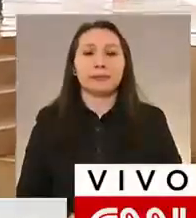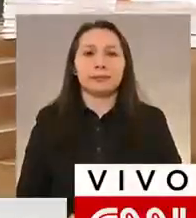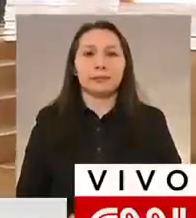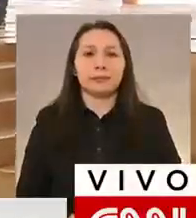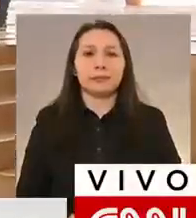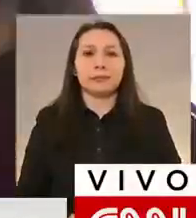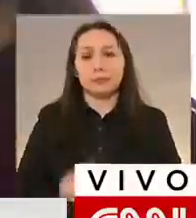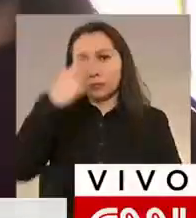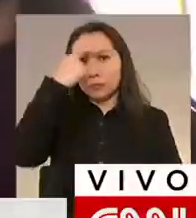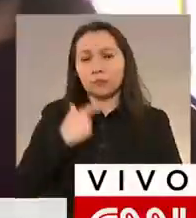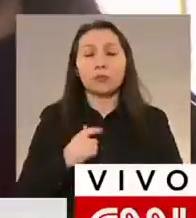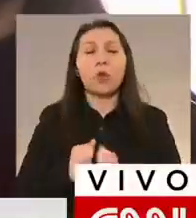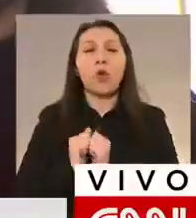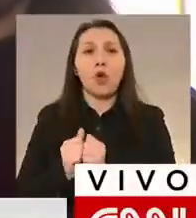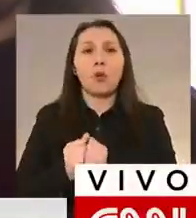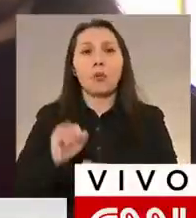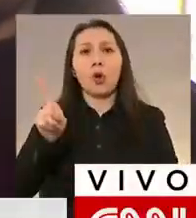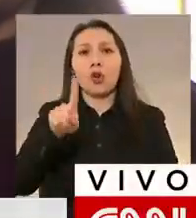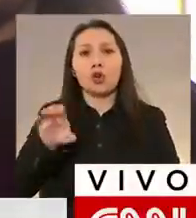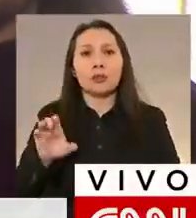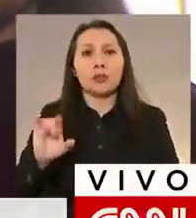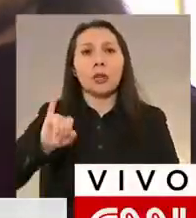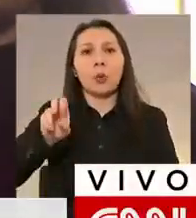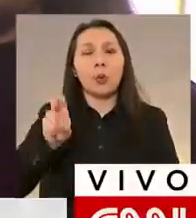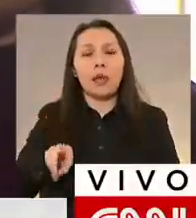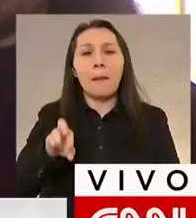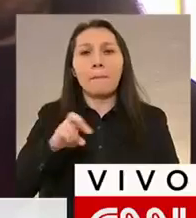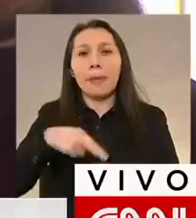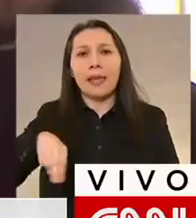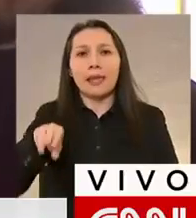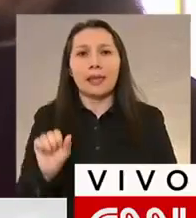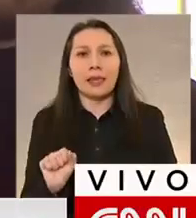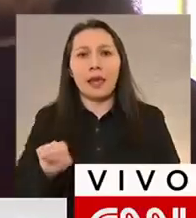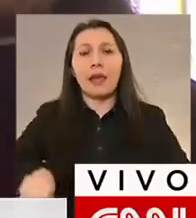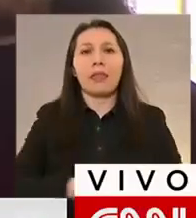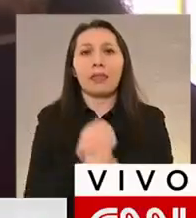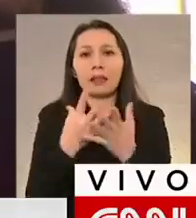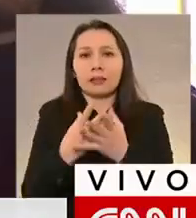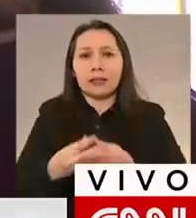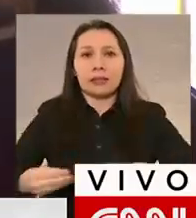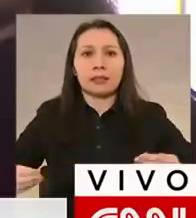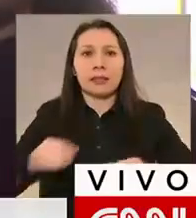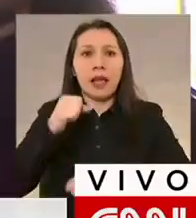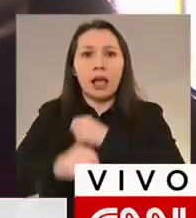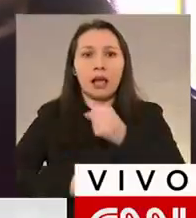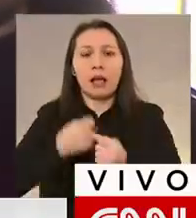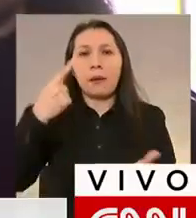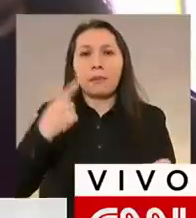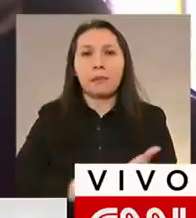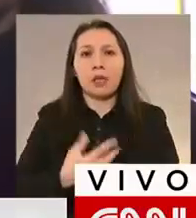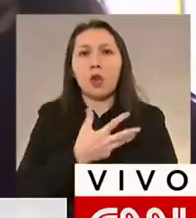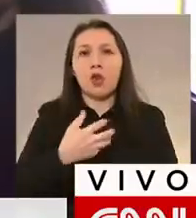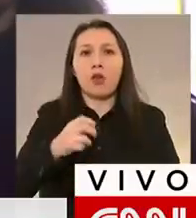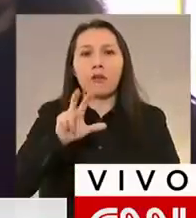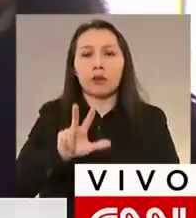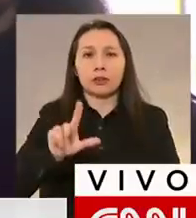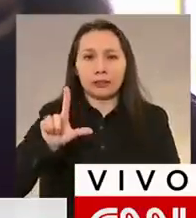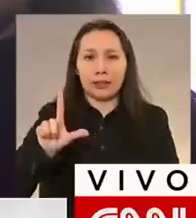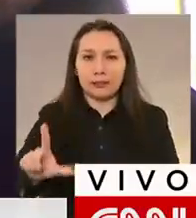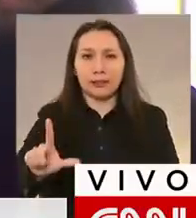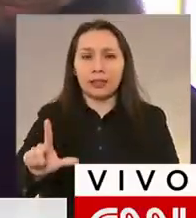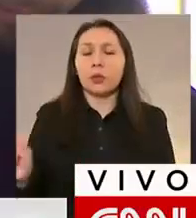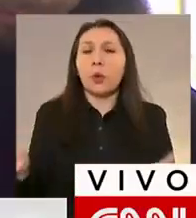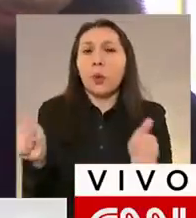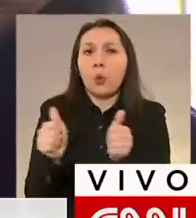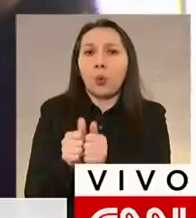noviembre de 1975. Soy compañera de José Julián Peña Maltés, detenido desaparecido el año 1987,